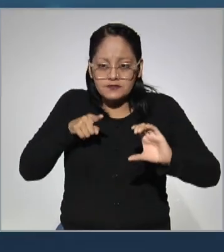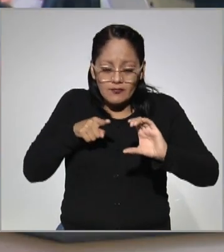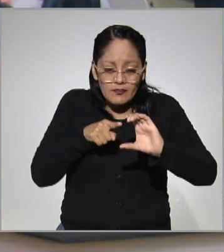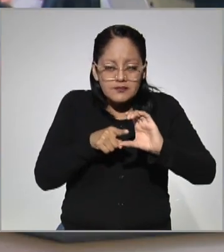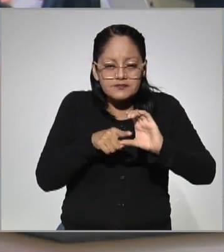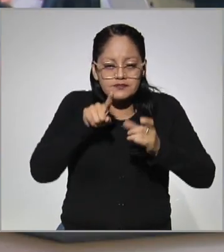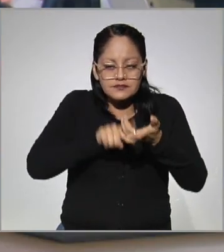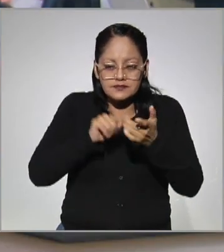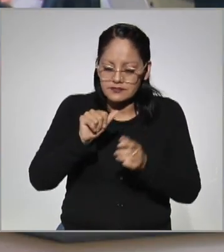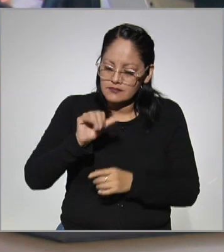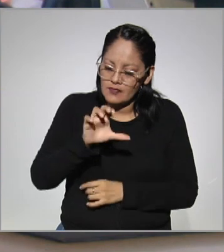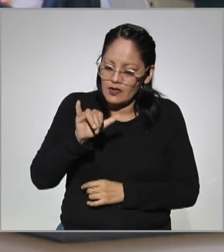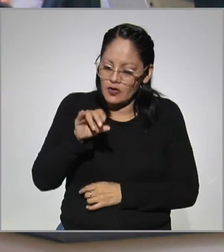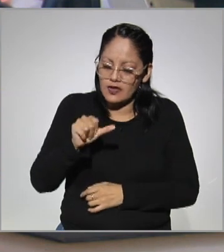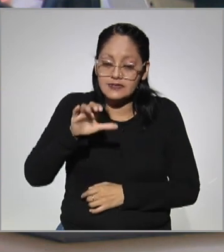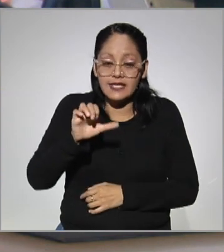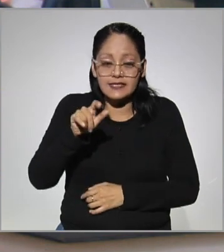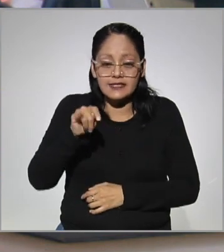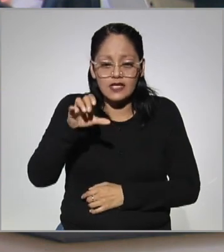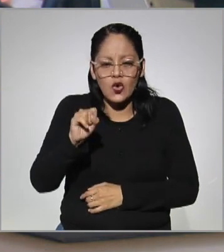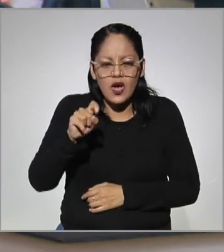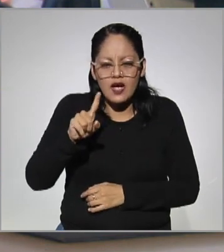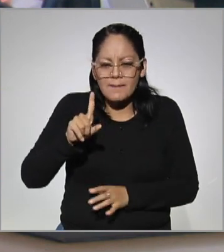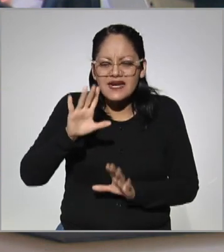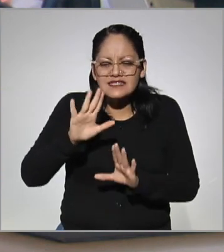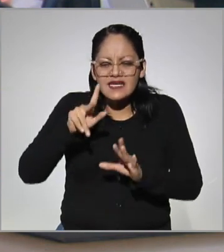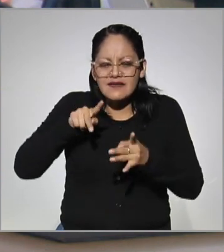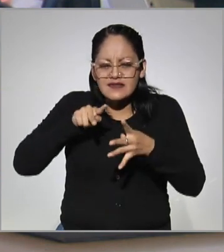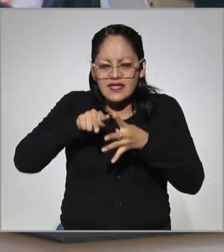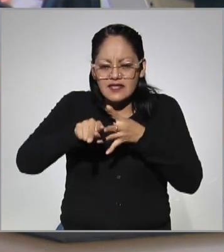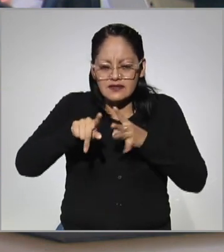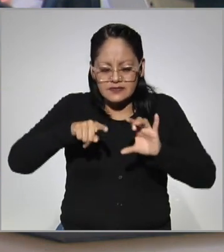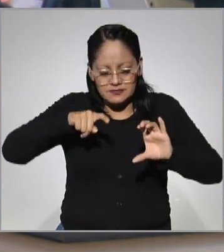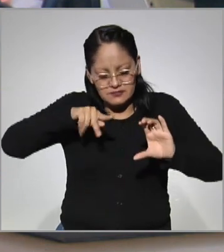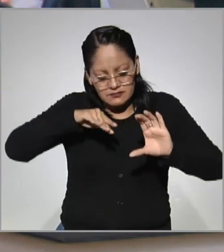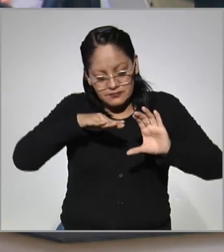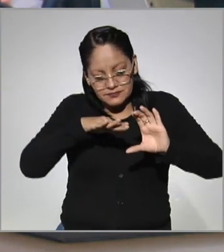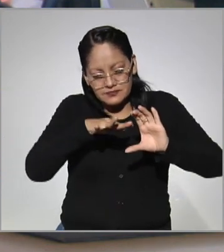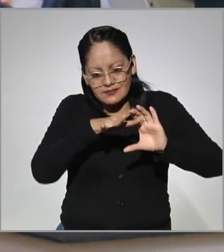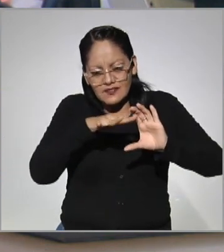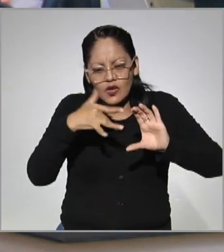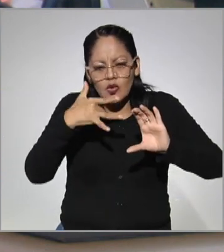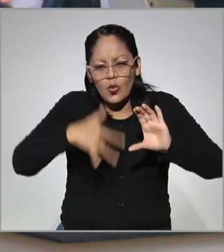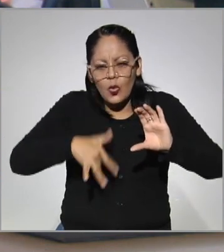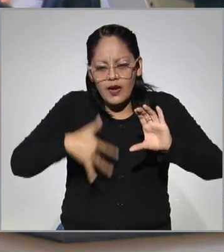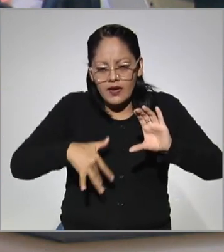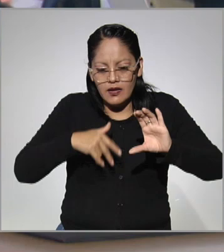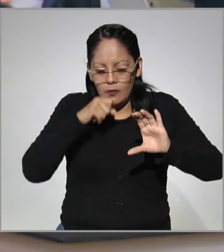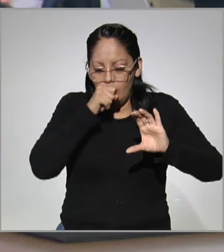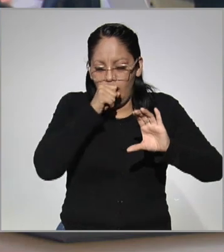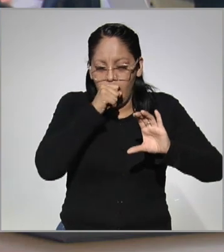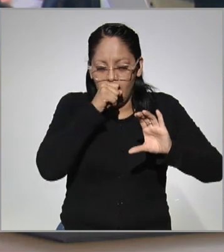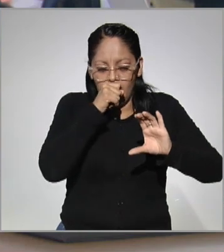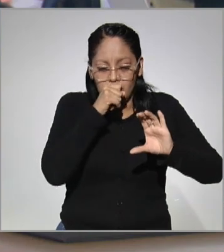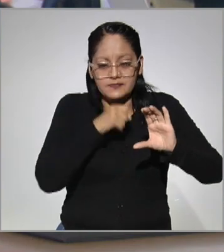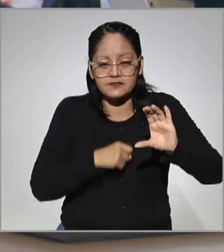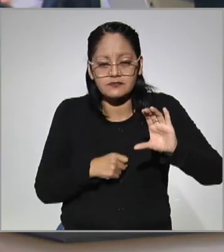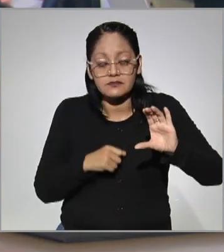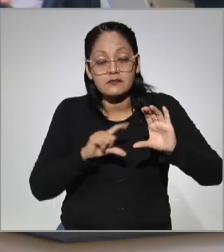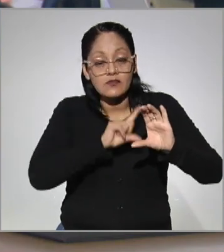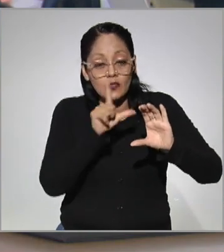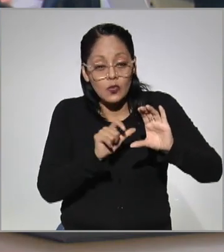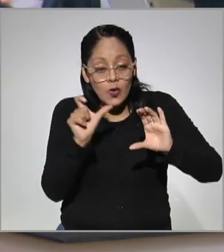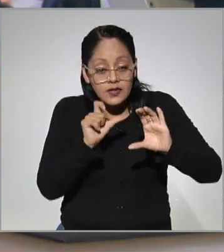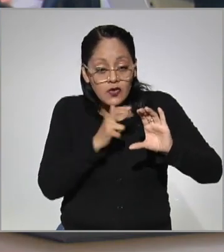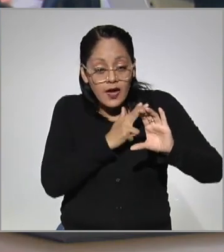llama ácido acético. Es una solución transparente que va a provocar un pequeño ardor a nivel del cuello de la matriz. Cuando